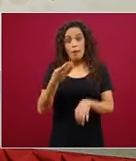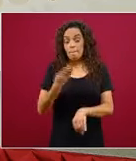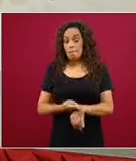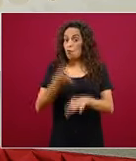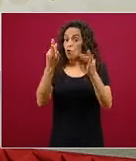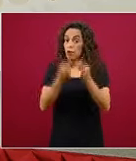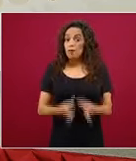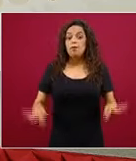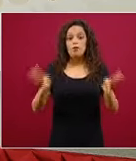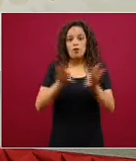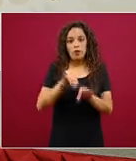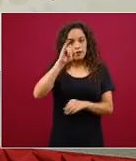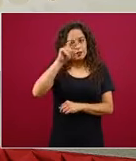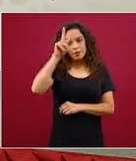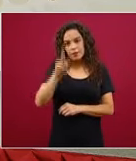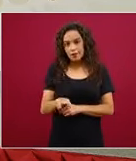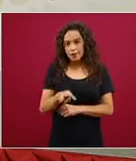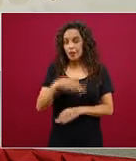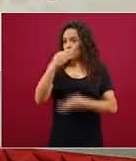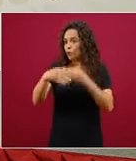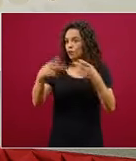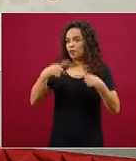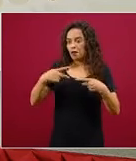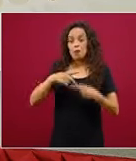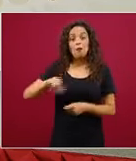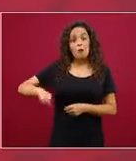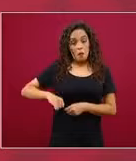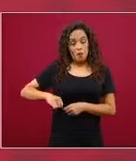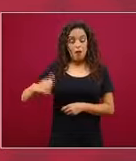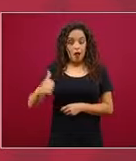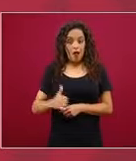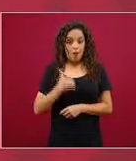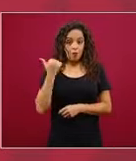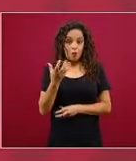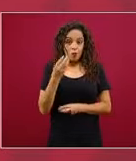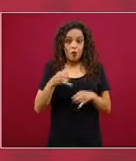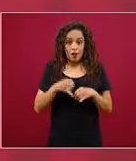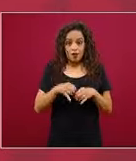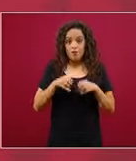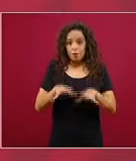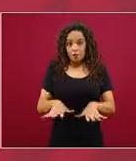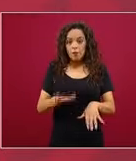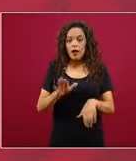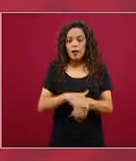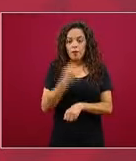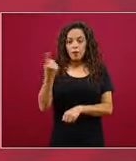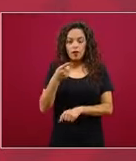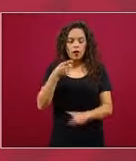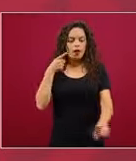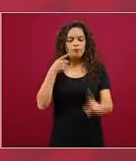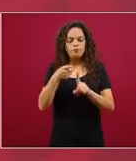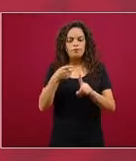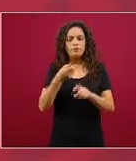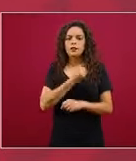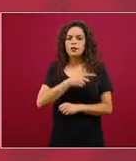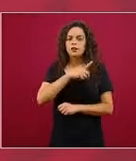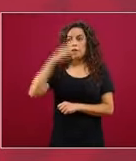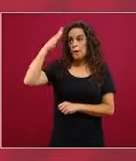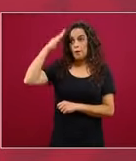va a ser de mucho provecho para la población, que tiene que ver precisamente con la salud mental y la